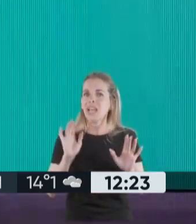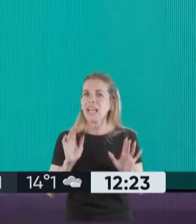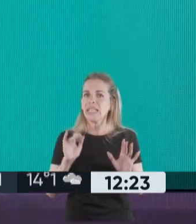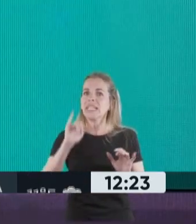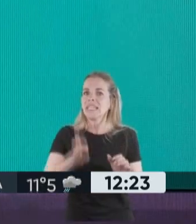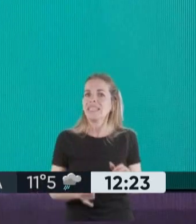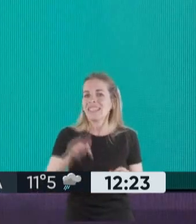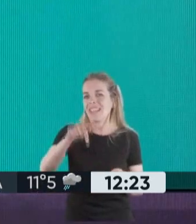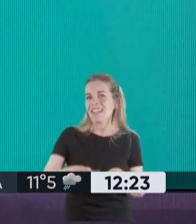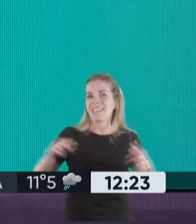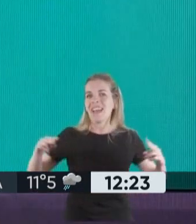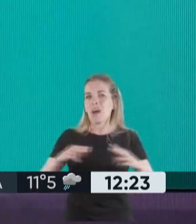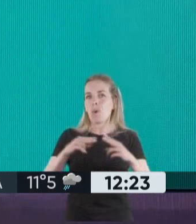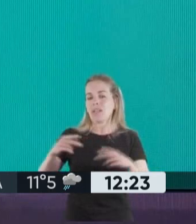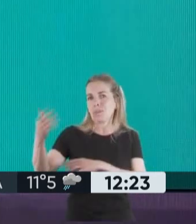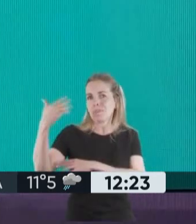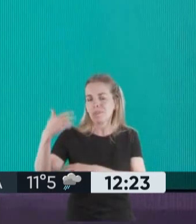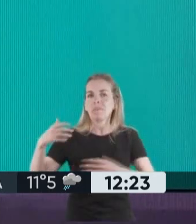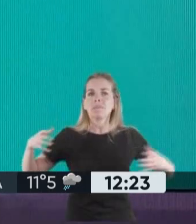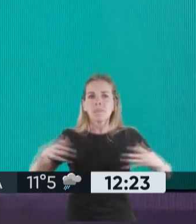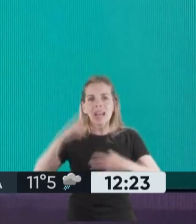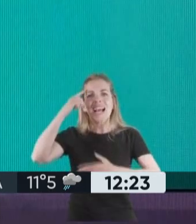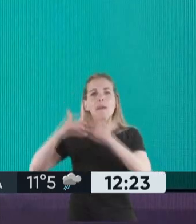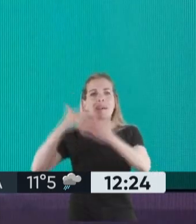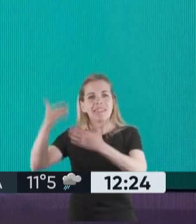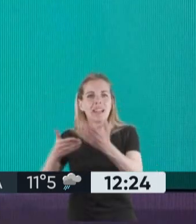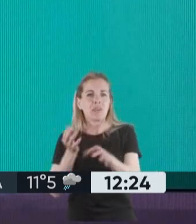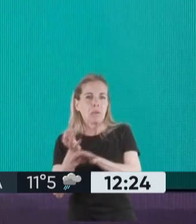tengamos esta jornada de educación, de reflexión.